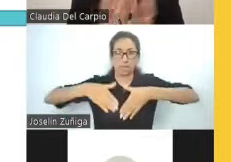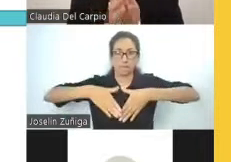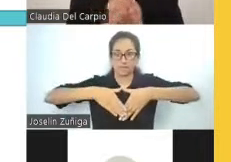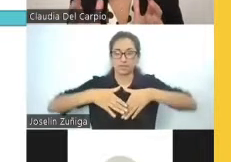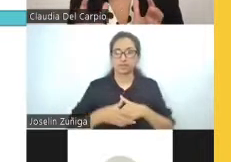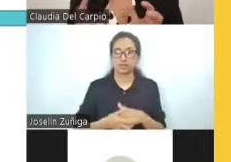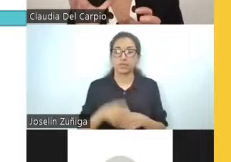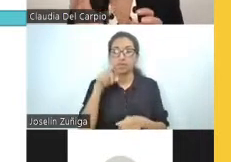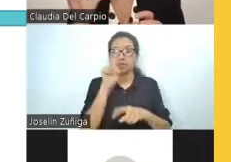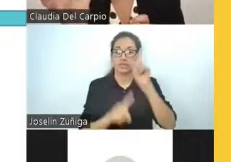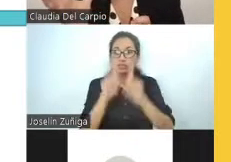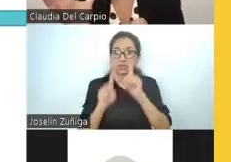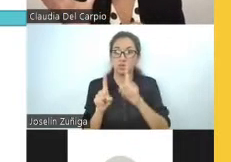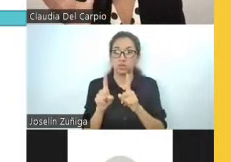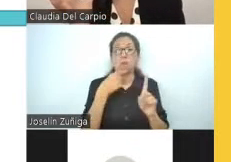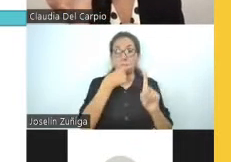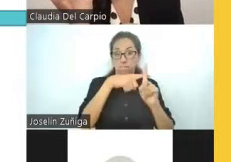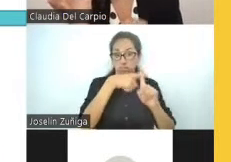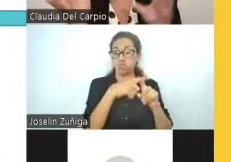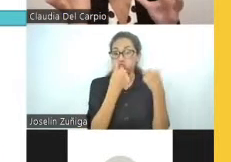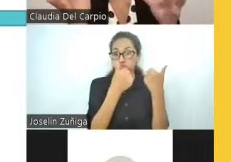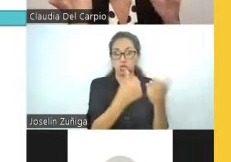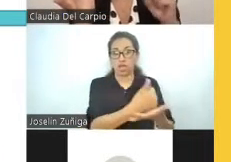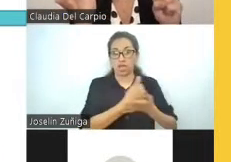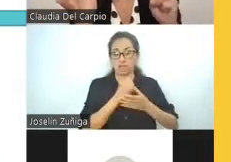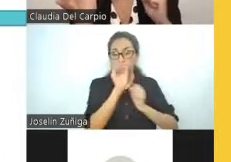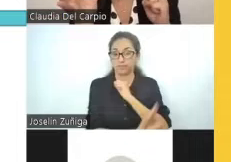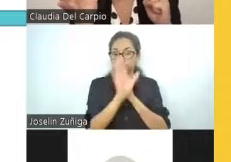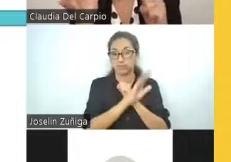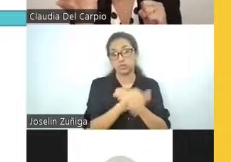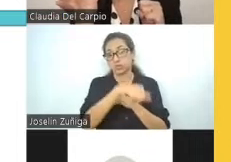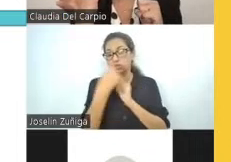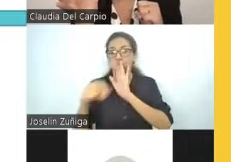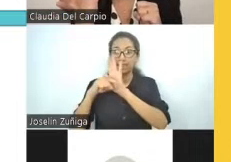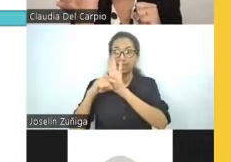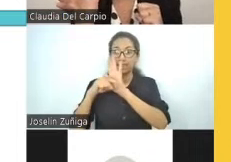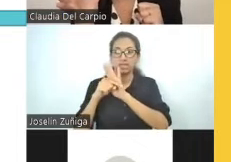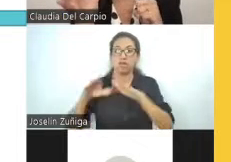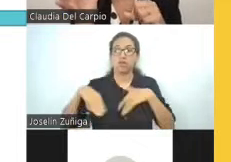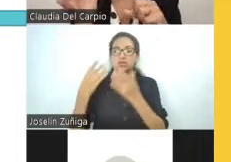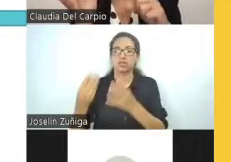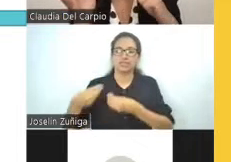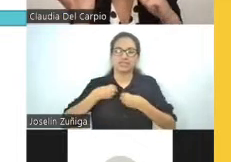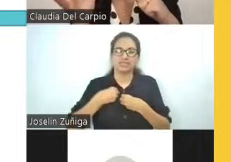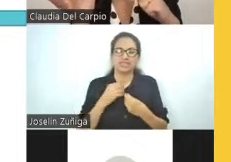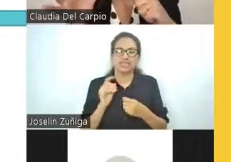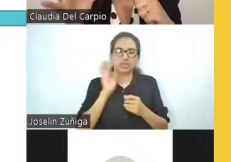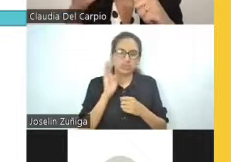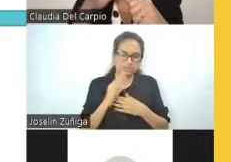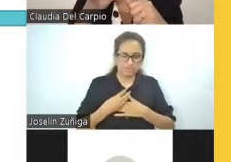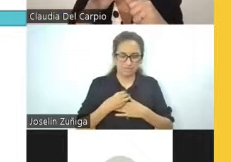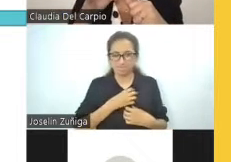ellos habrán algunos que son buenos y que nos protegen y otros que más bien podrían producir molestias o infecciones, pero felizmente